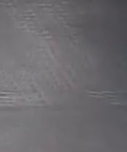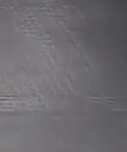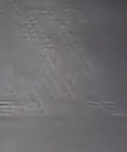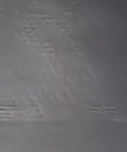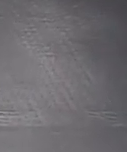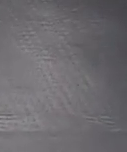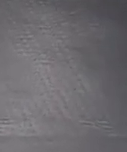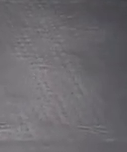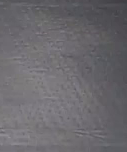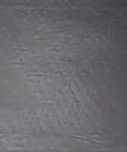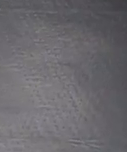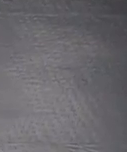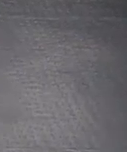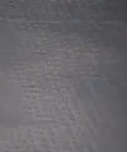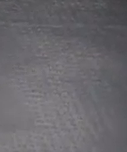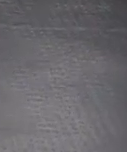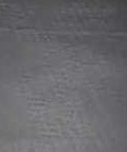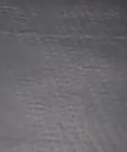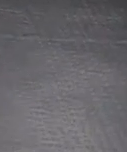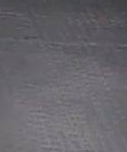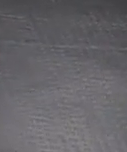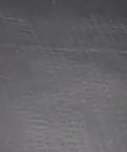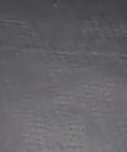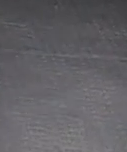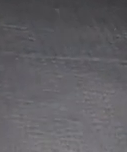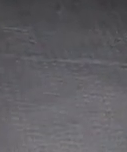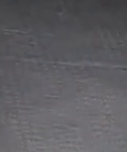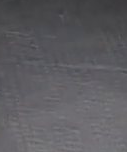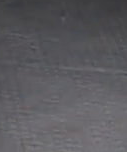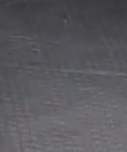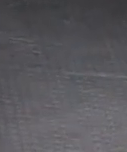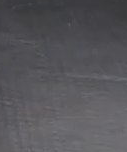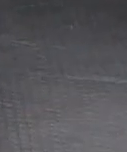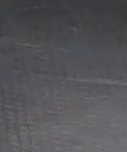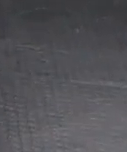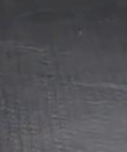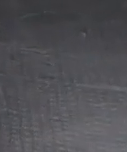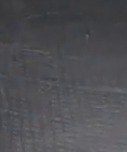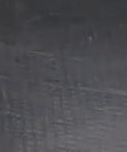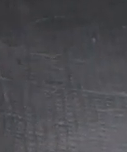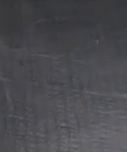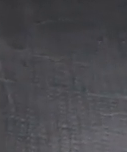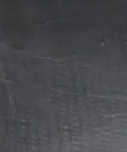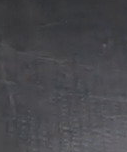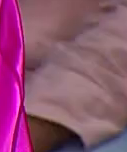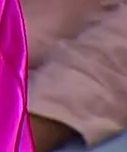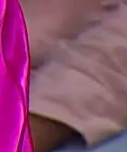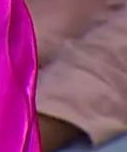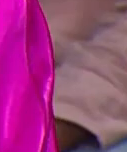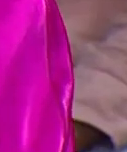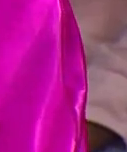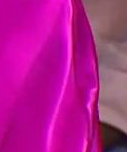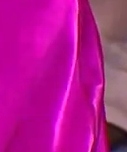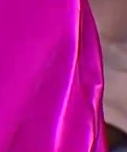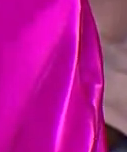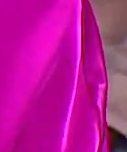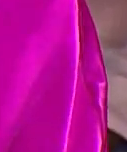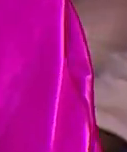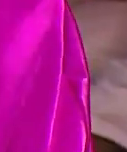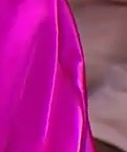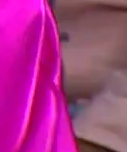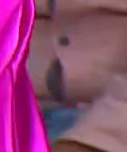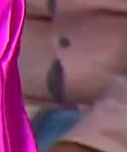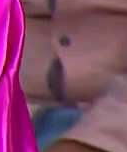corresponde a la candidata beatriz elena rave toma la balota la número 13 por supuesto y la pregunta es